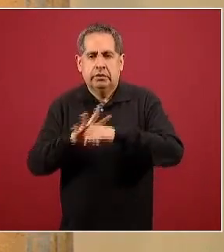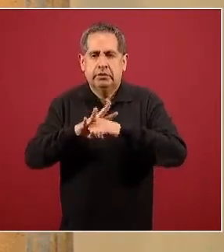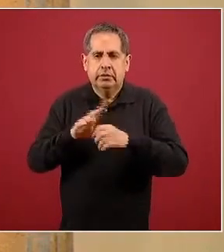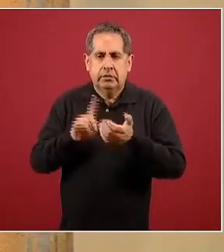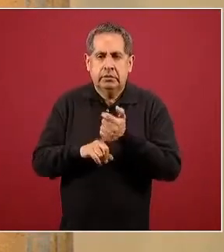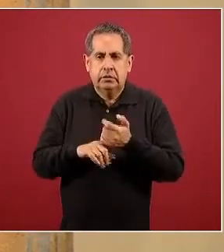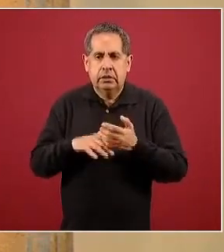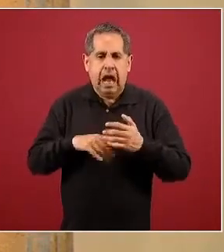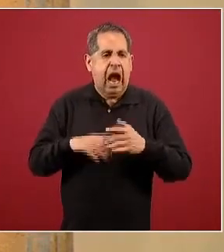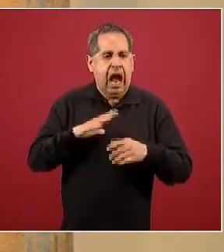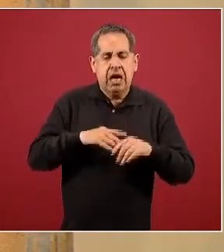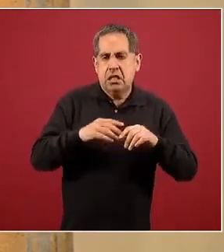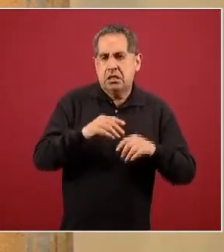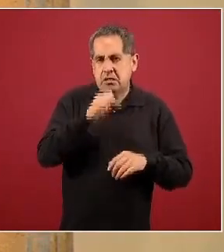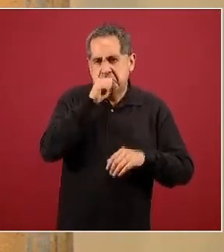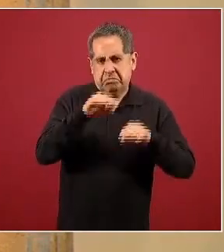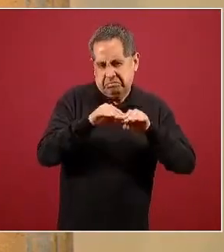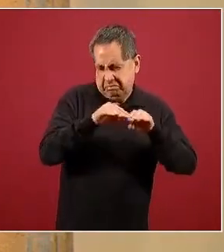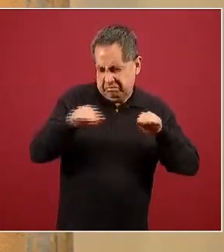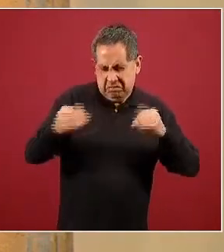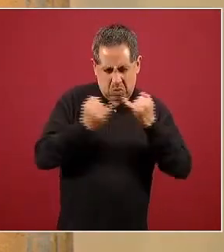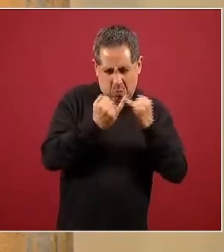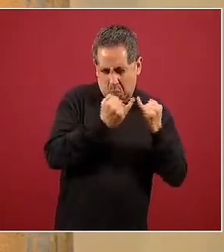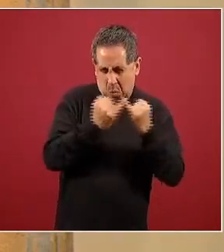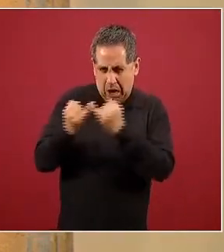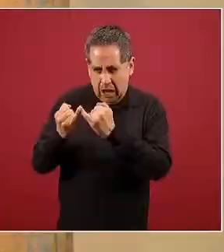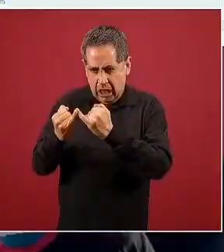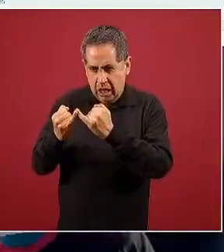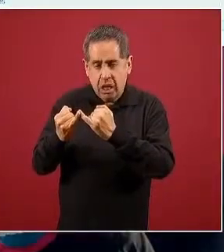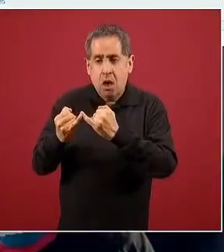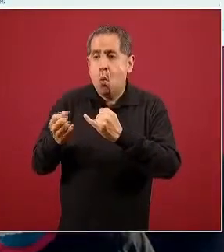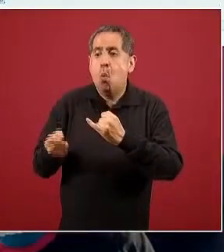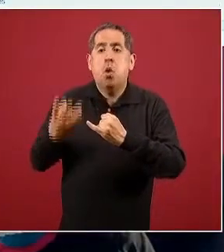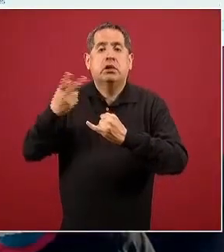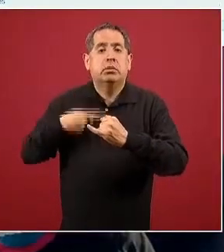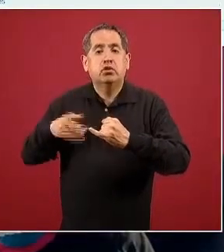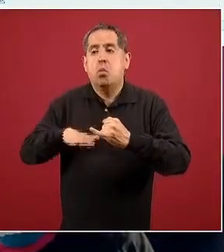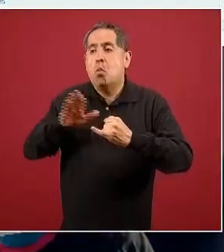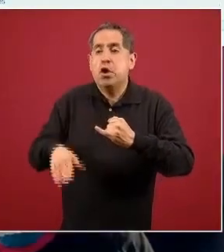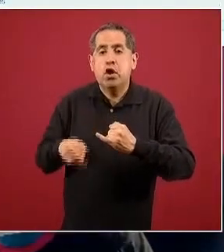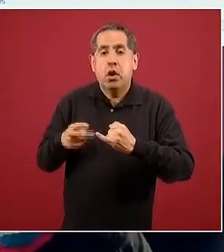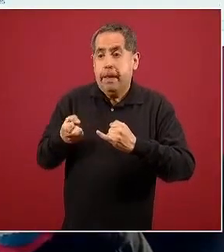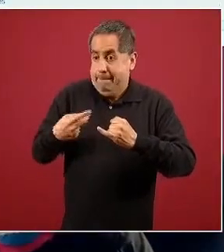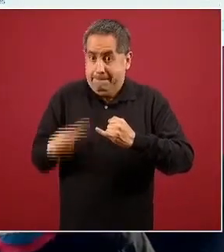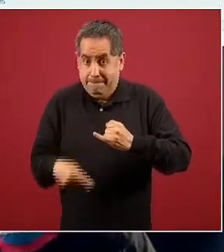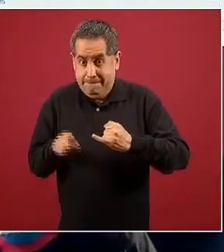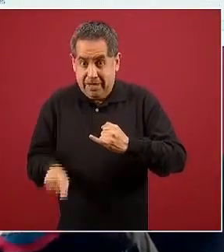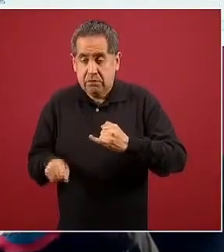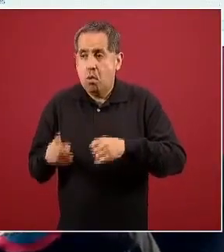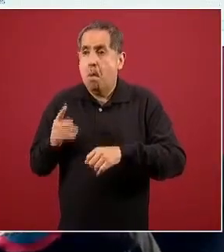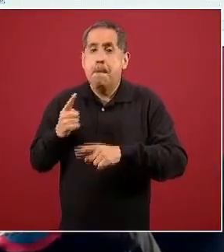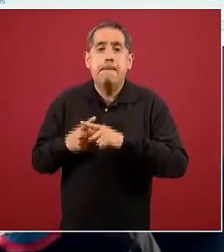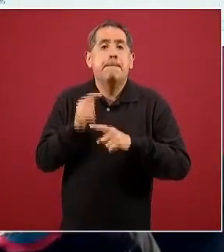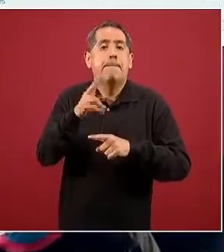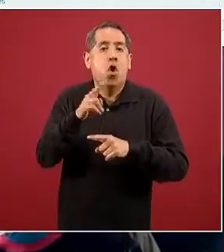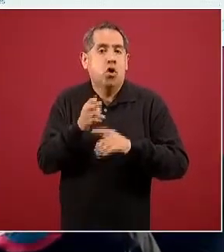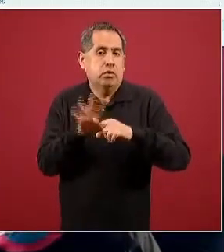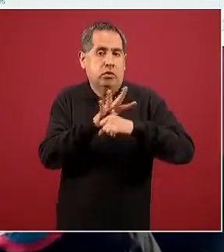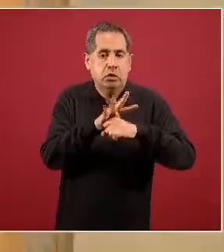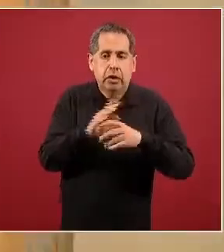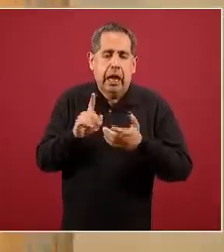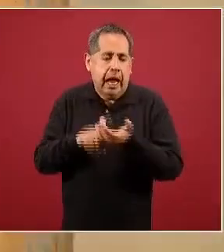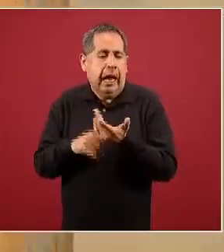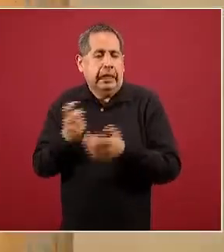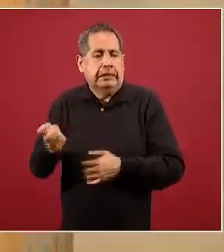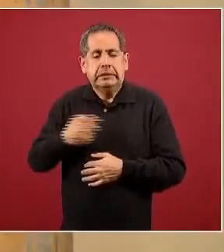podemos generar un canal endémico de todo, y también de las muertes, cuáles son las muertes esperadas, ¿sí? Y a partir de ese